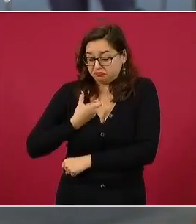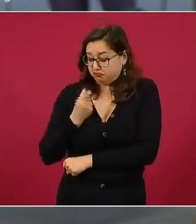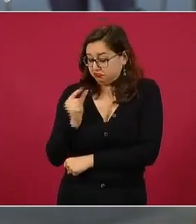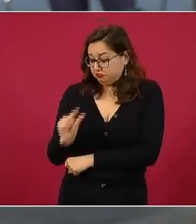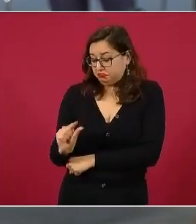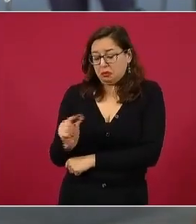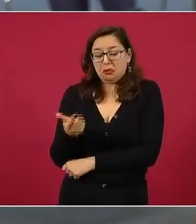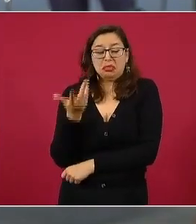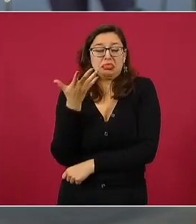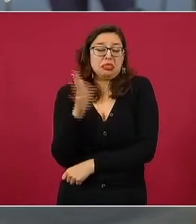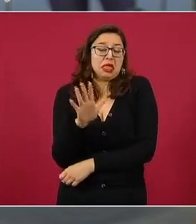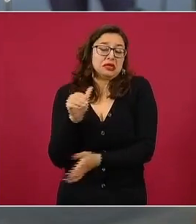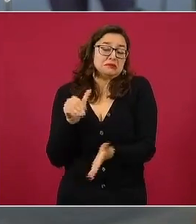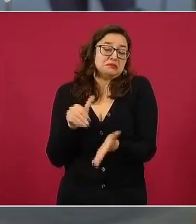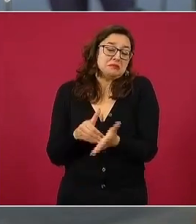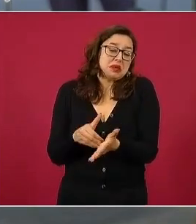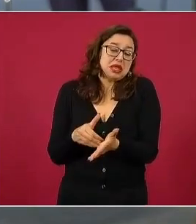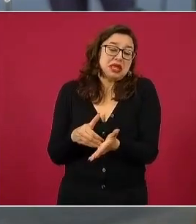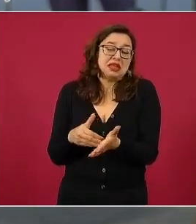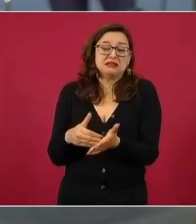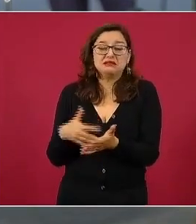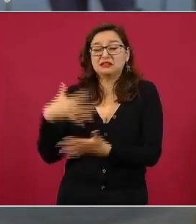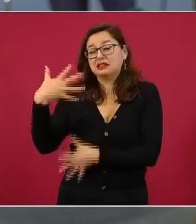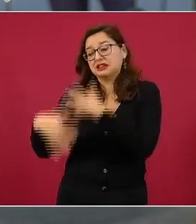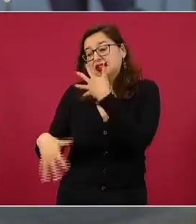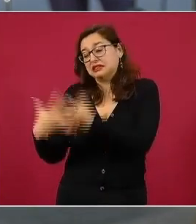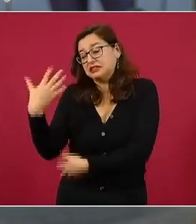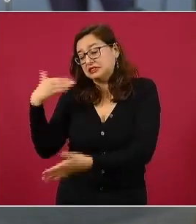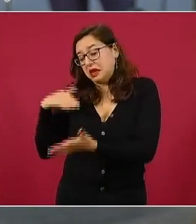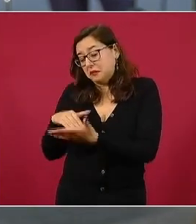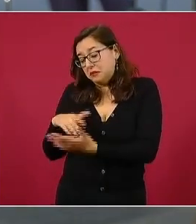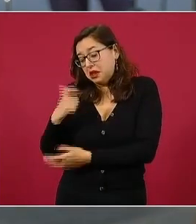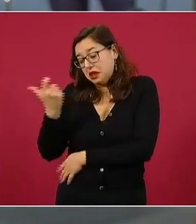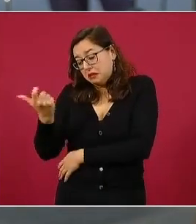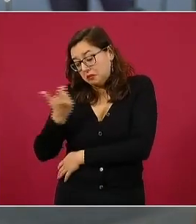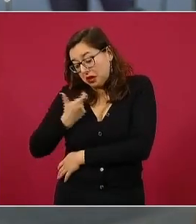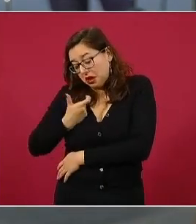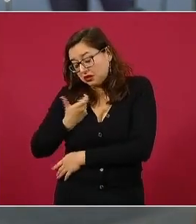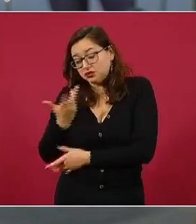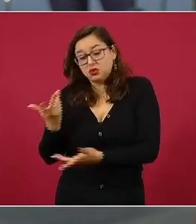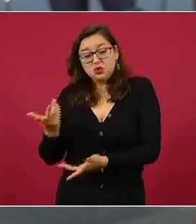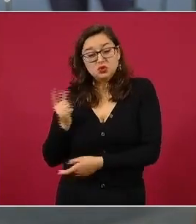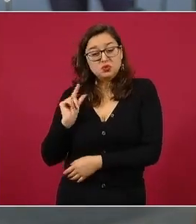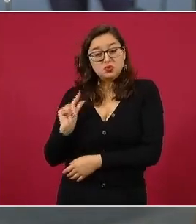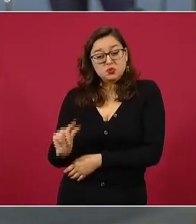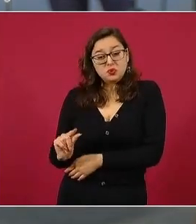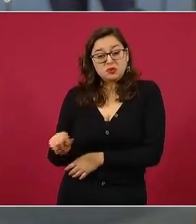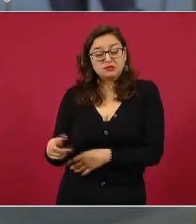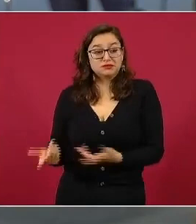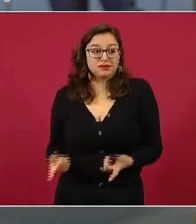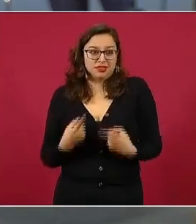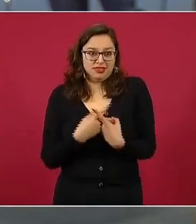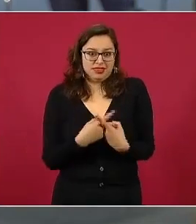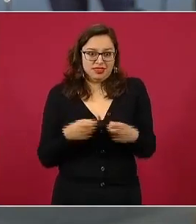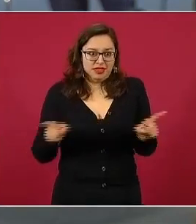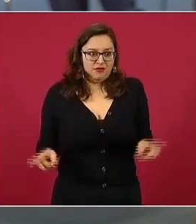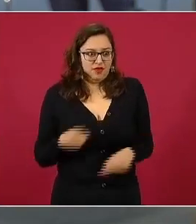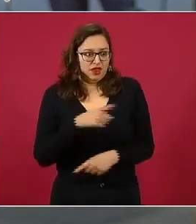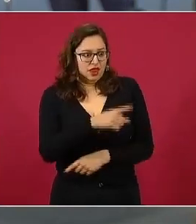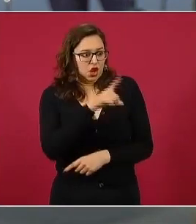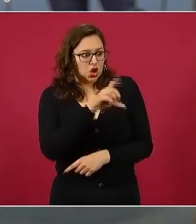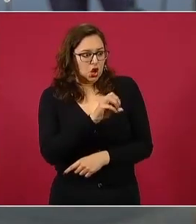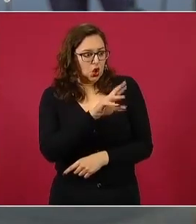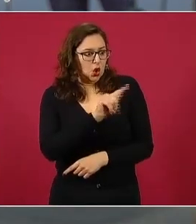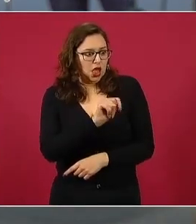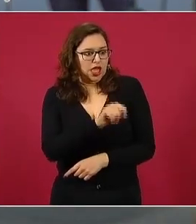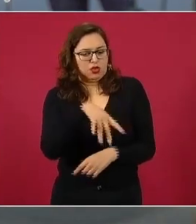mil, 12 mil, 15 mil pesos, cuando los conductores estelares o los columnistas pues ganan, pues ahí tiene Carlos Loret 35